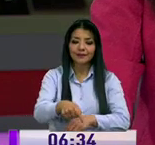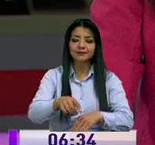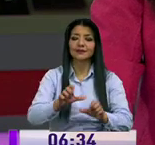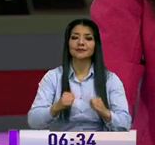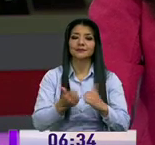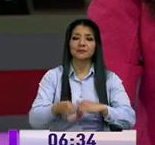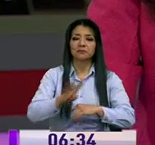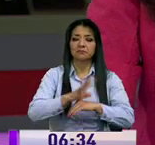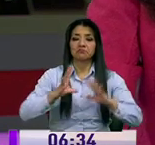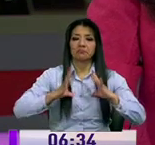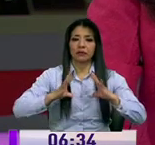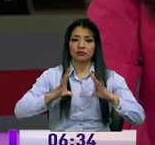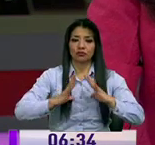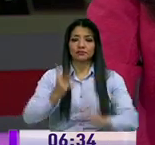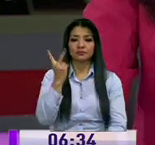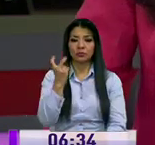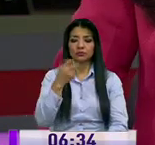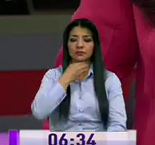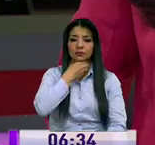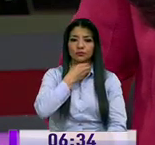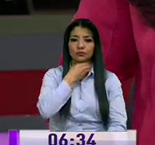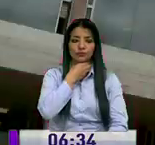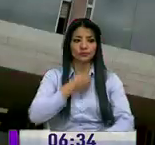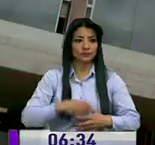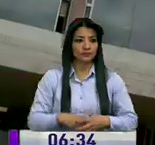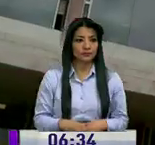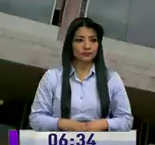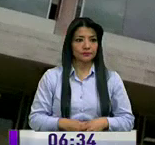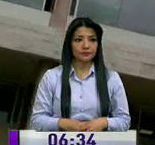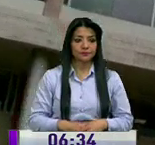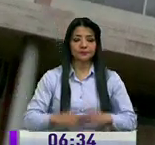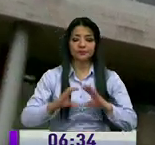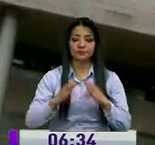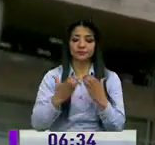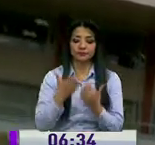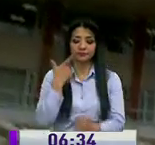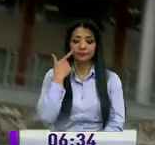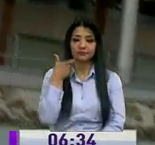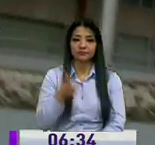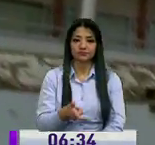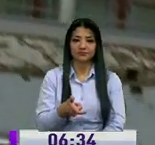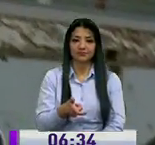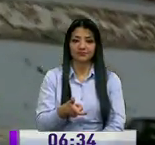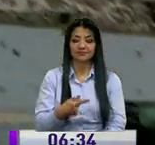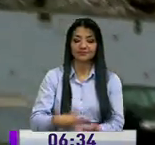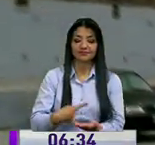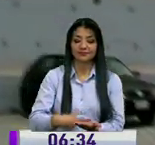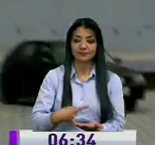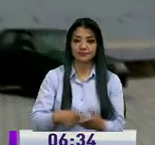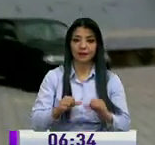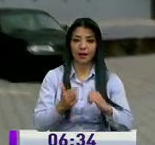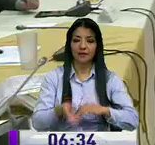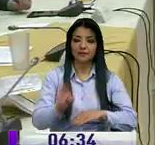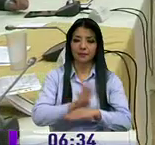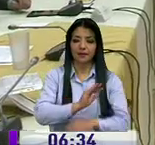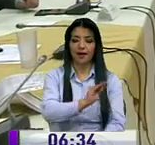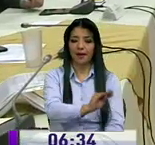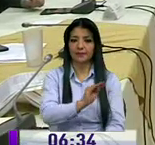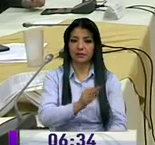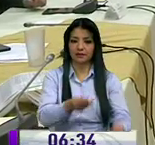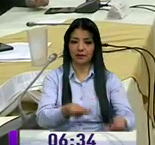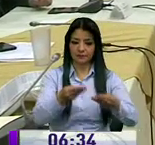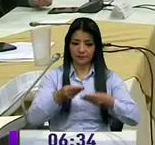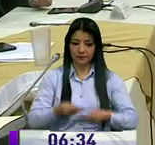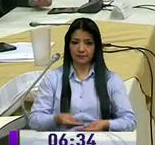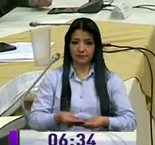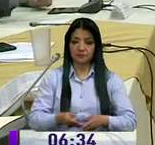inicia el 12 de agosto. La Comisión de Fiscalización de la Asamblea Nacional ya fue notificada con la calificación de